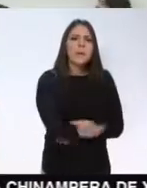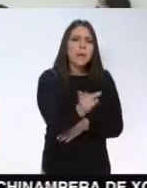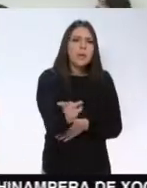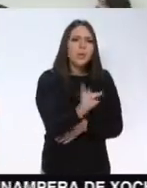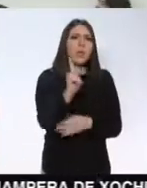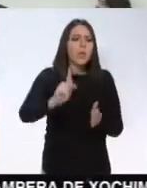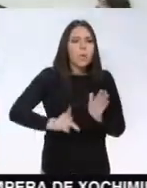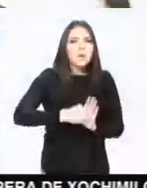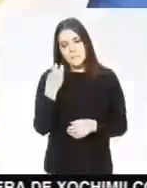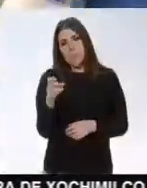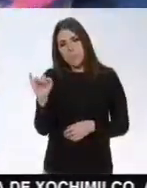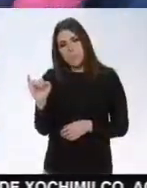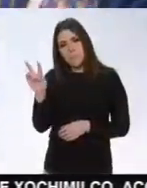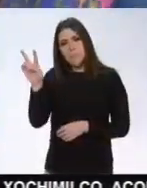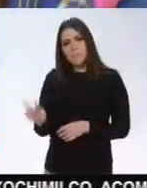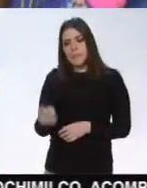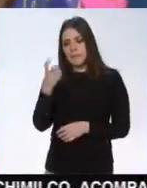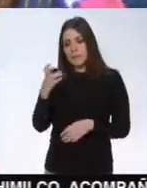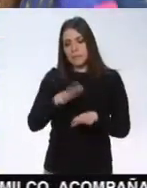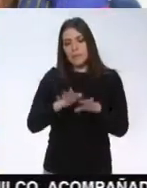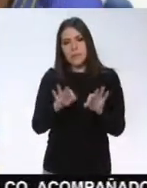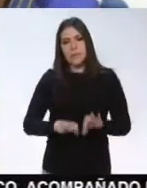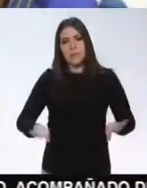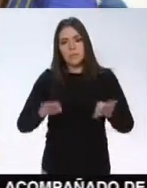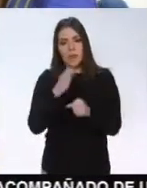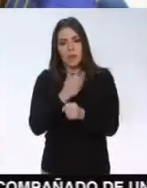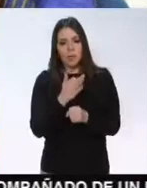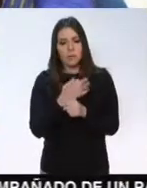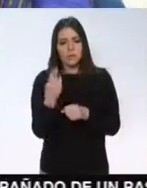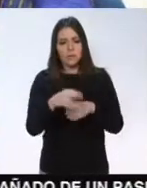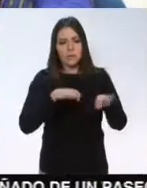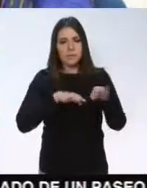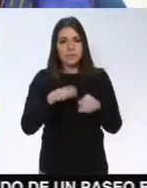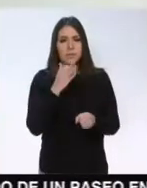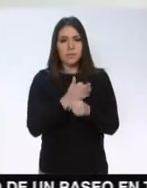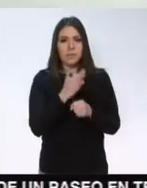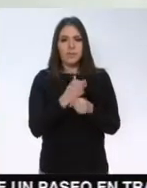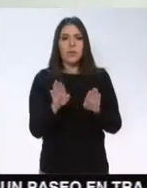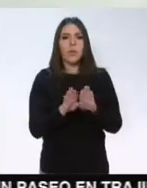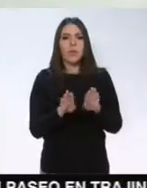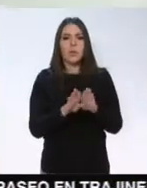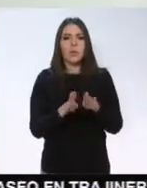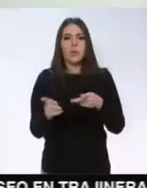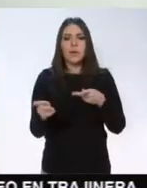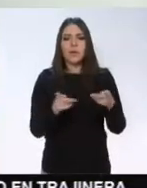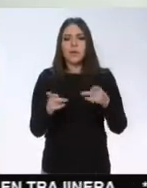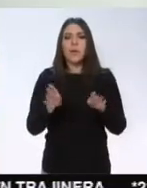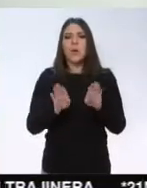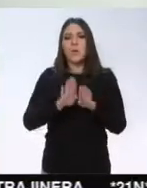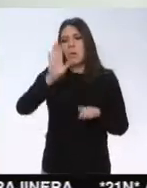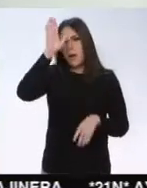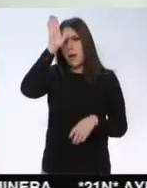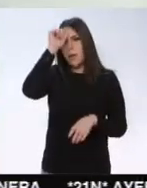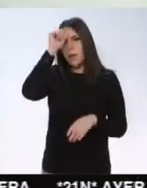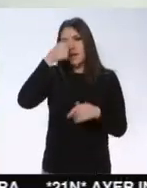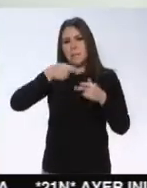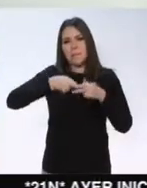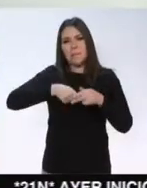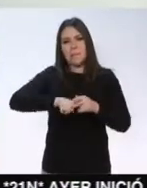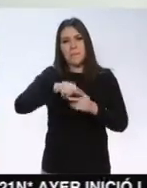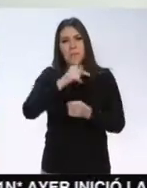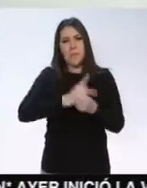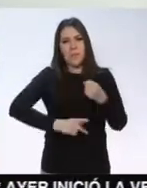eso estamos trabajando. Por el momento, pues tiene que ver con la elaboración de una plataforma. Bueno, comentarles que en